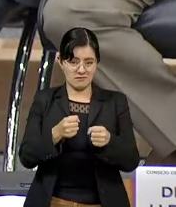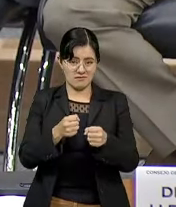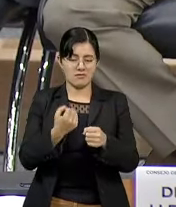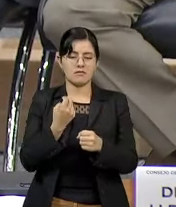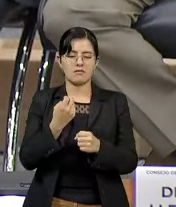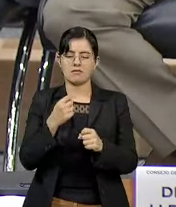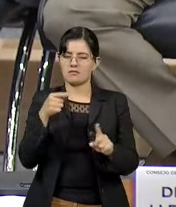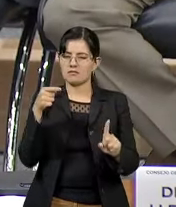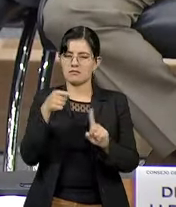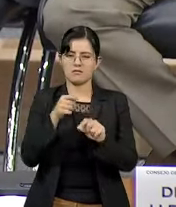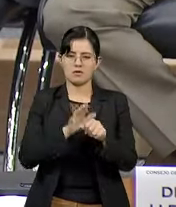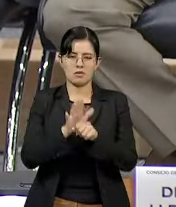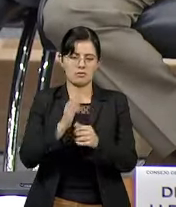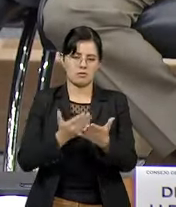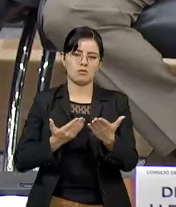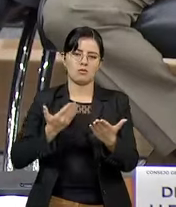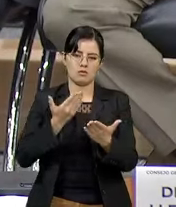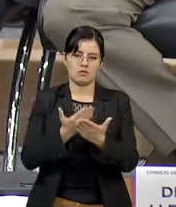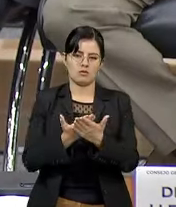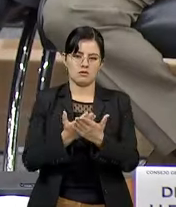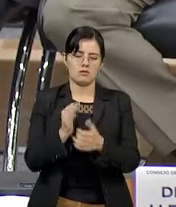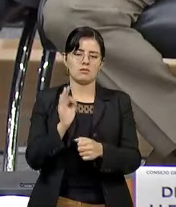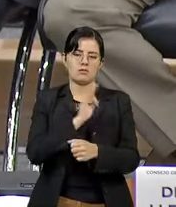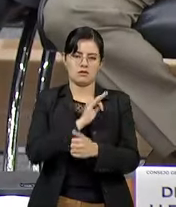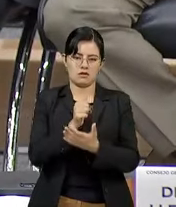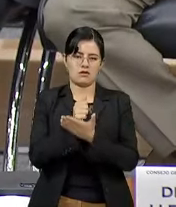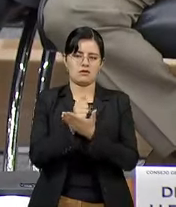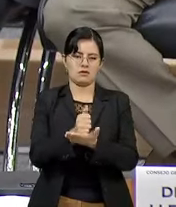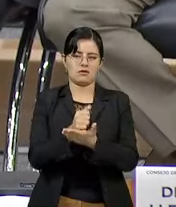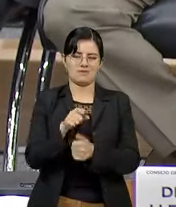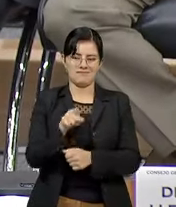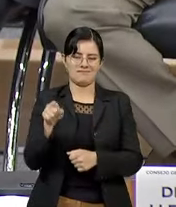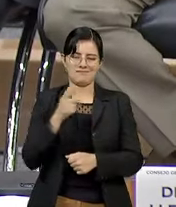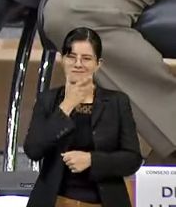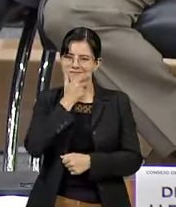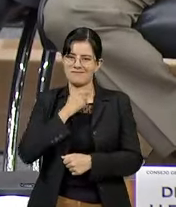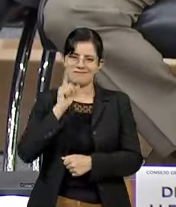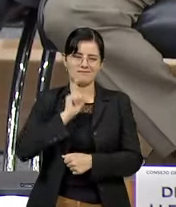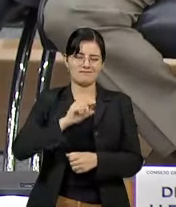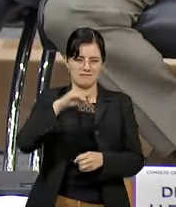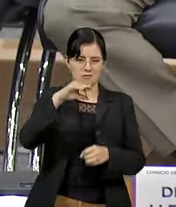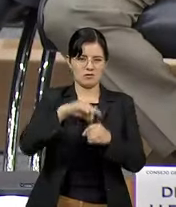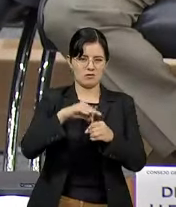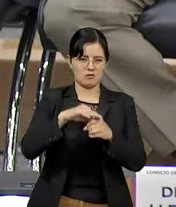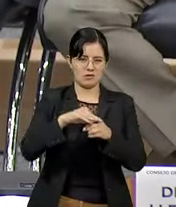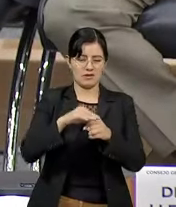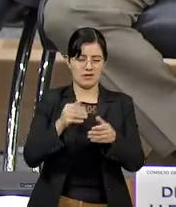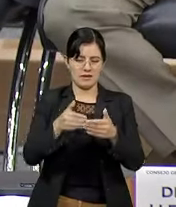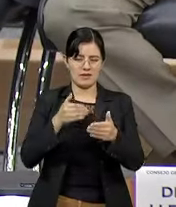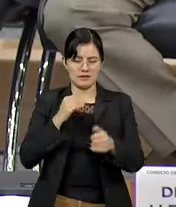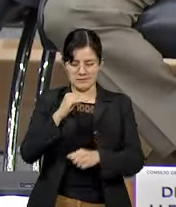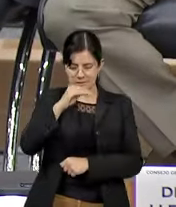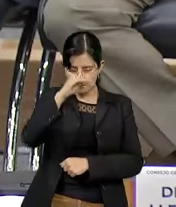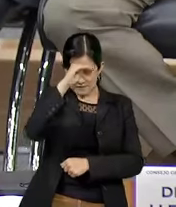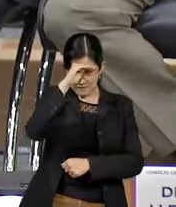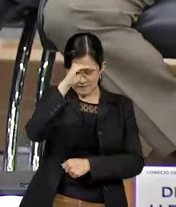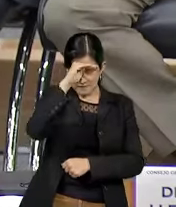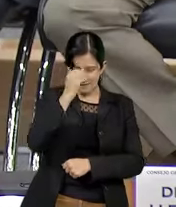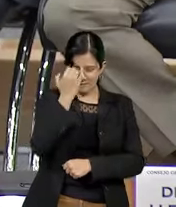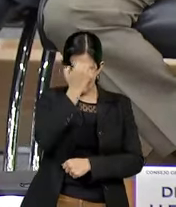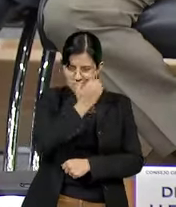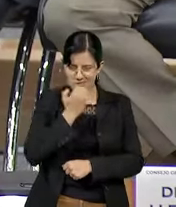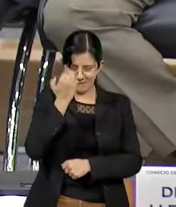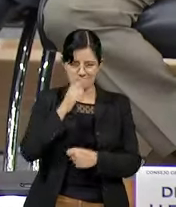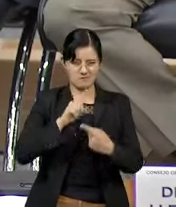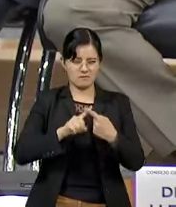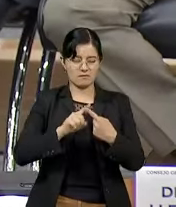las propuestas y que pueda ayudar a las los votantes a reflexionar su voto punto número uno y